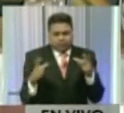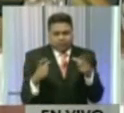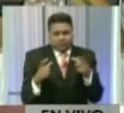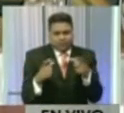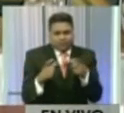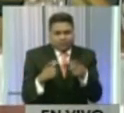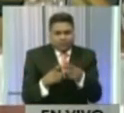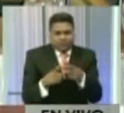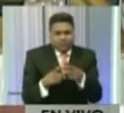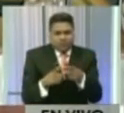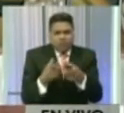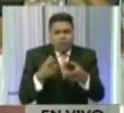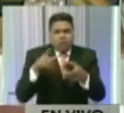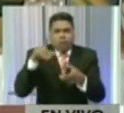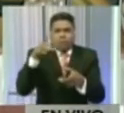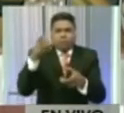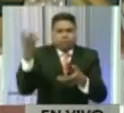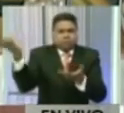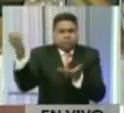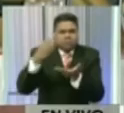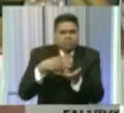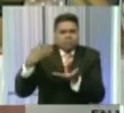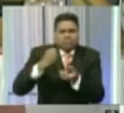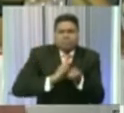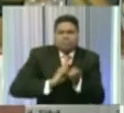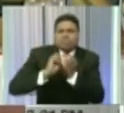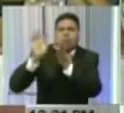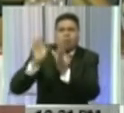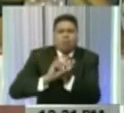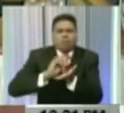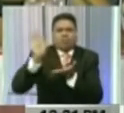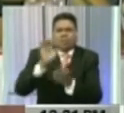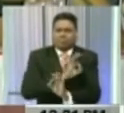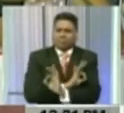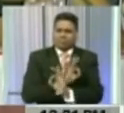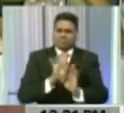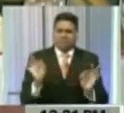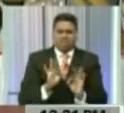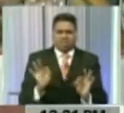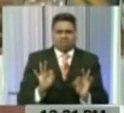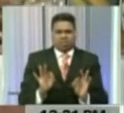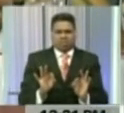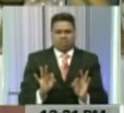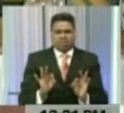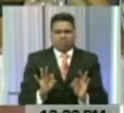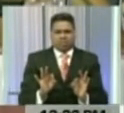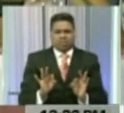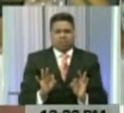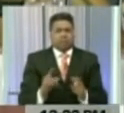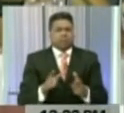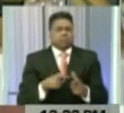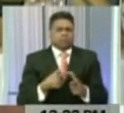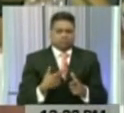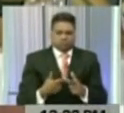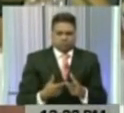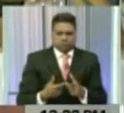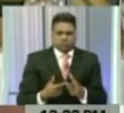importar en un momento de crisis, de baja, ¿verdad? Le complementan